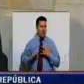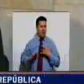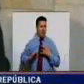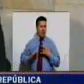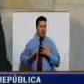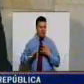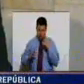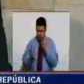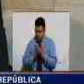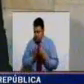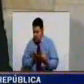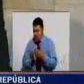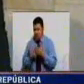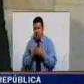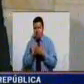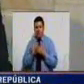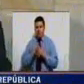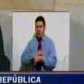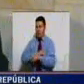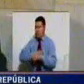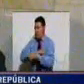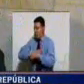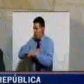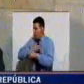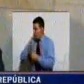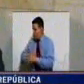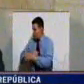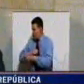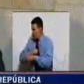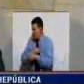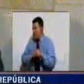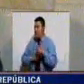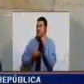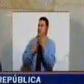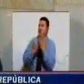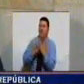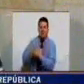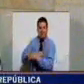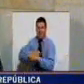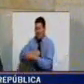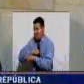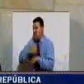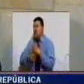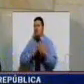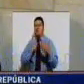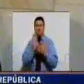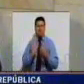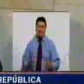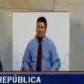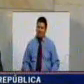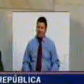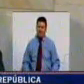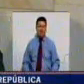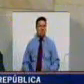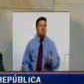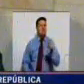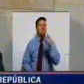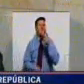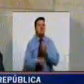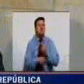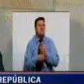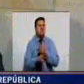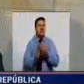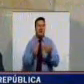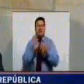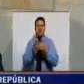a recaudar las pruebas mientras el otro se acaba de robar los enseres para recaudar las pruebas para hacer un proceso. Eso se llama, doctor Cárdenas, omisión